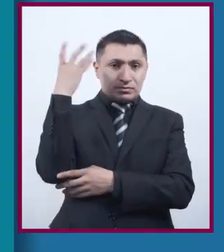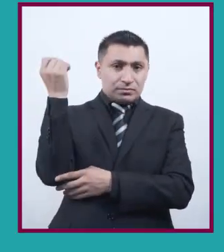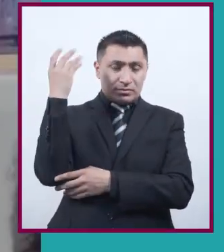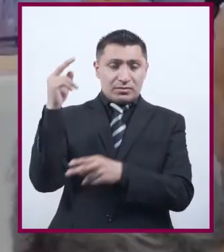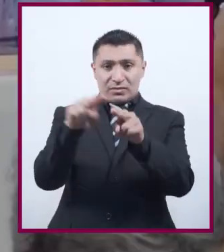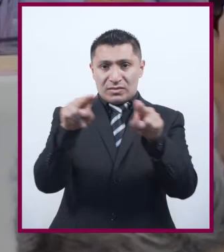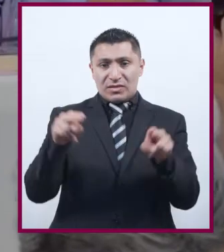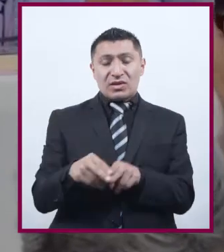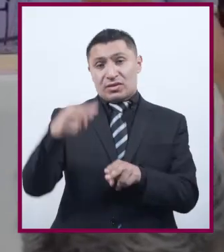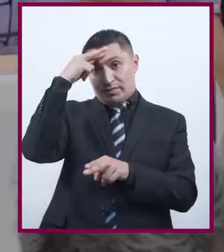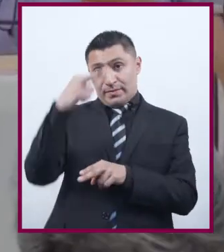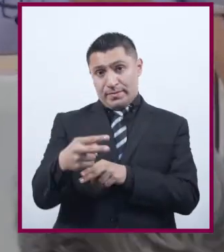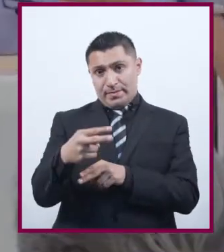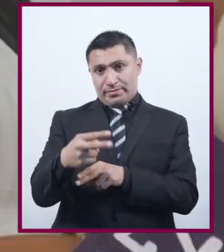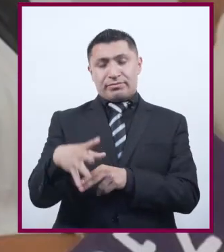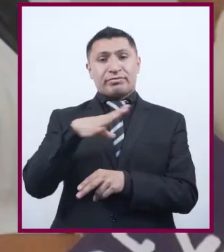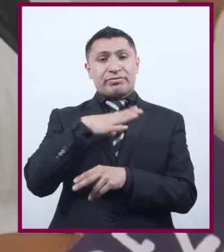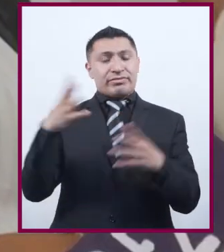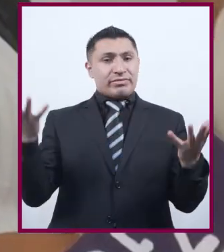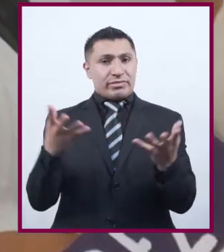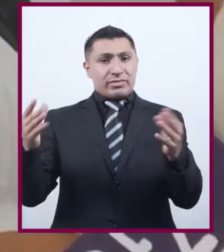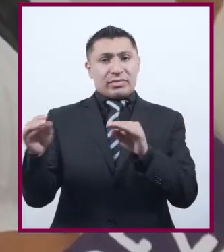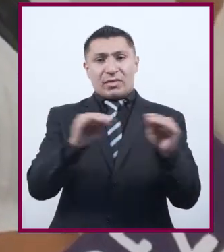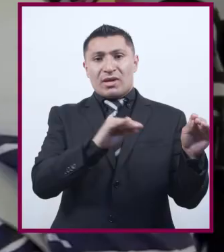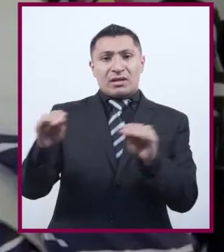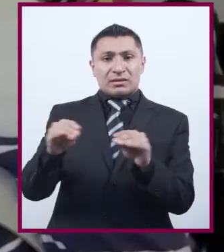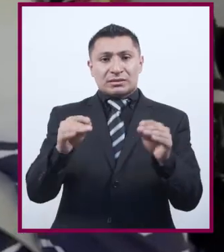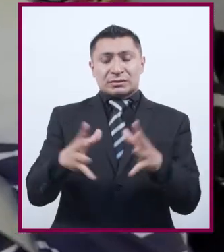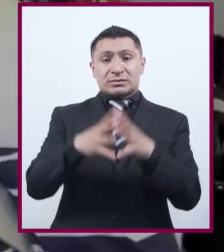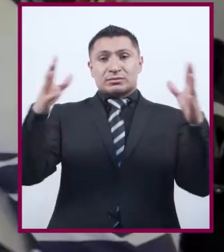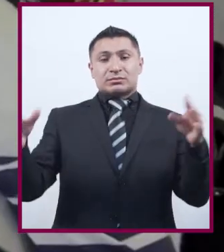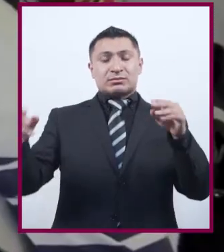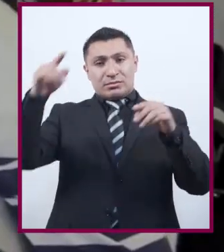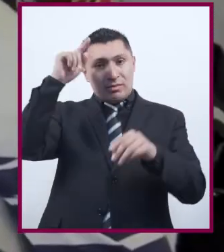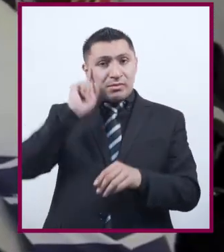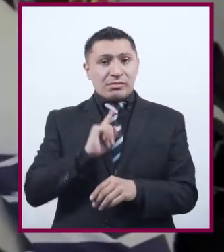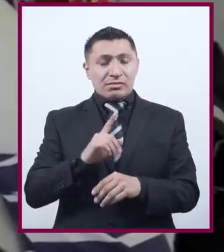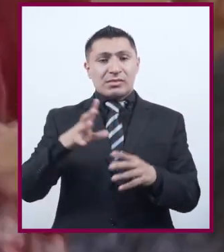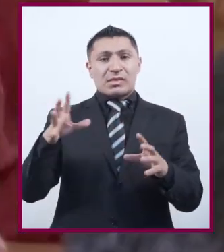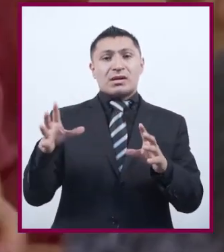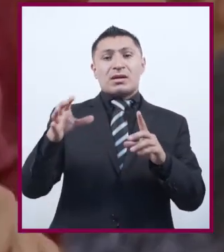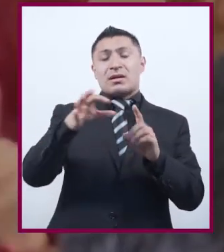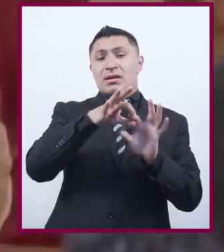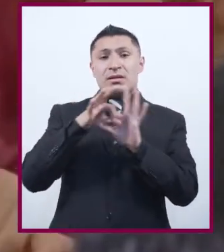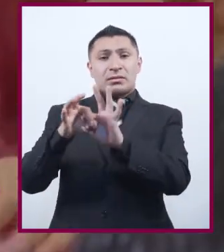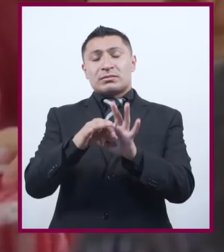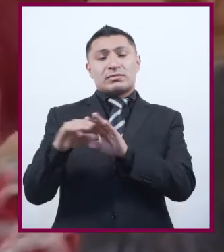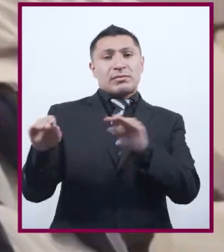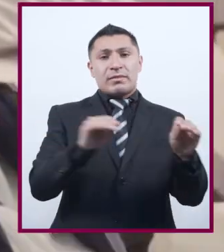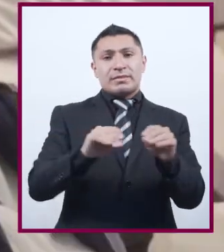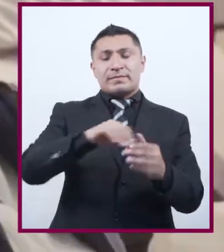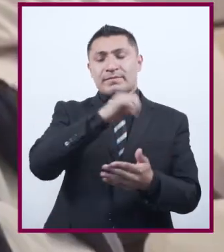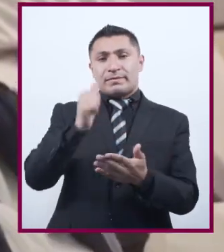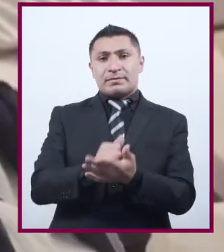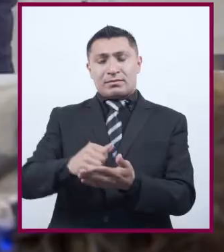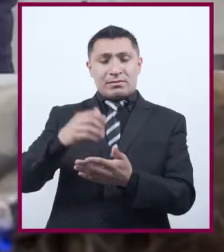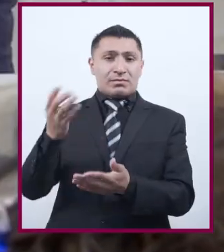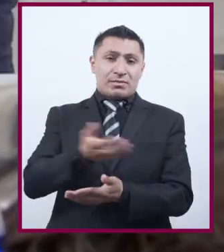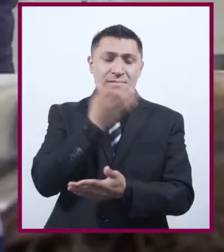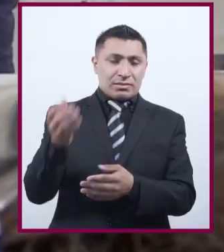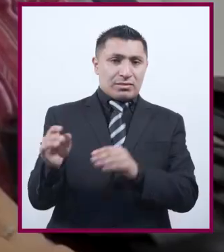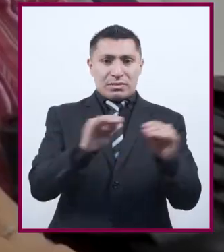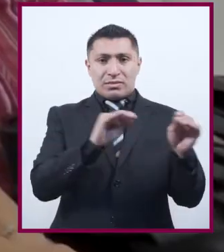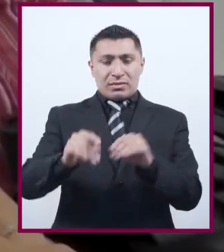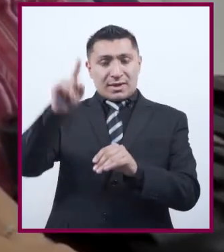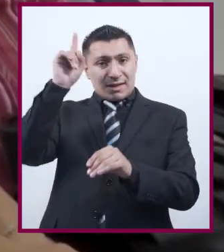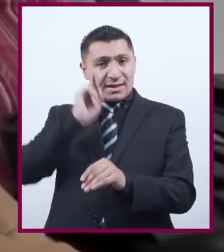Mujeres. Se conformó el Movimiento Amplio de Mujeres, que cohesionó al movimiento urbano popular, al movimiento